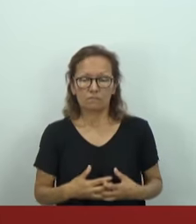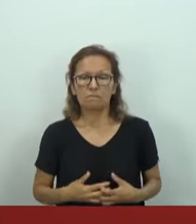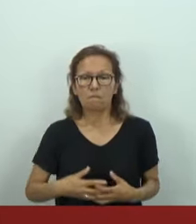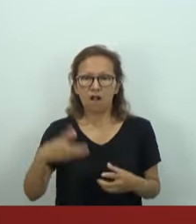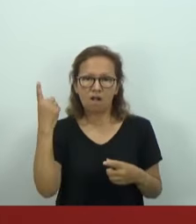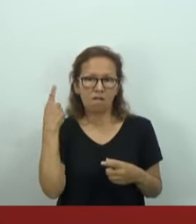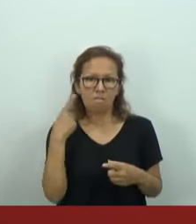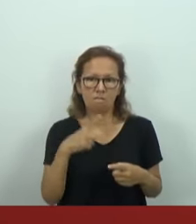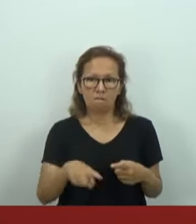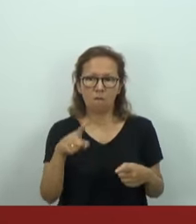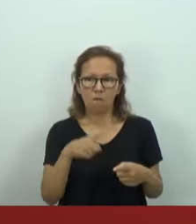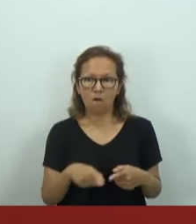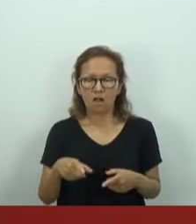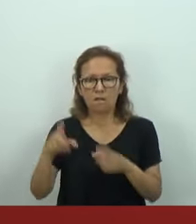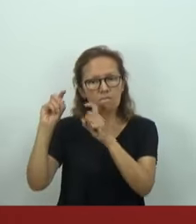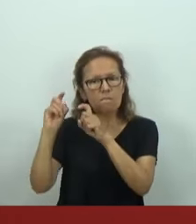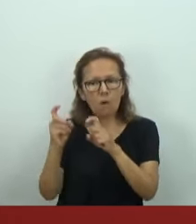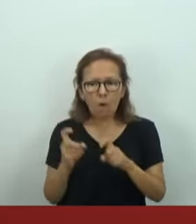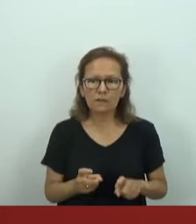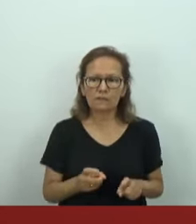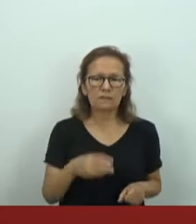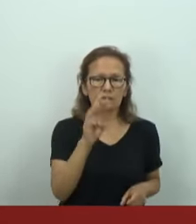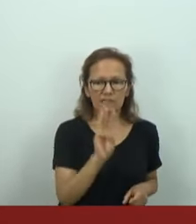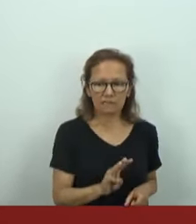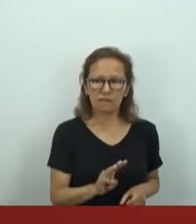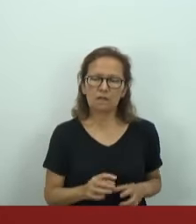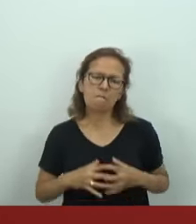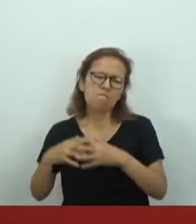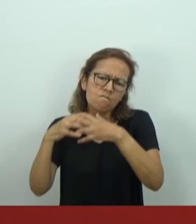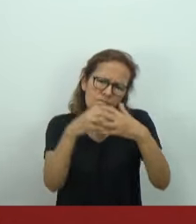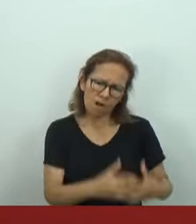doctrinas más atacadas son el hablar en lenguas,